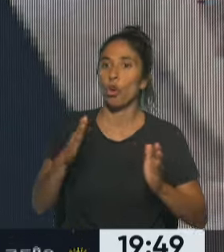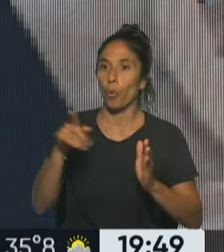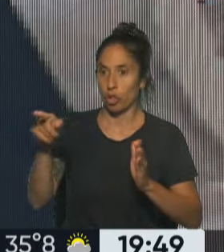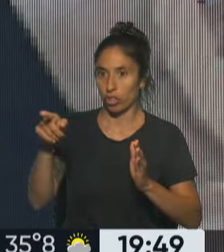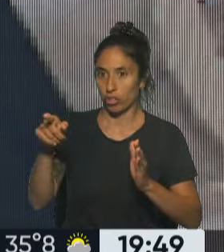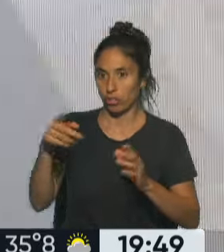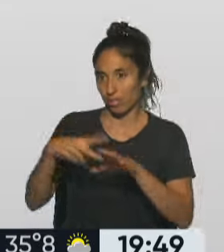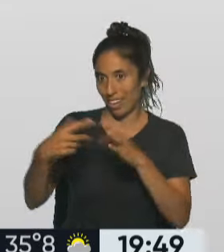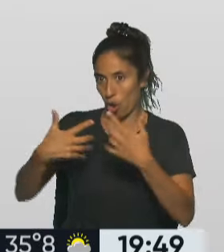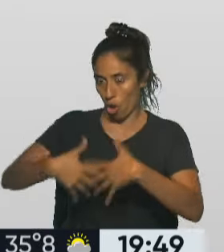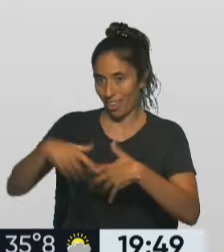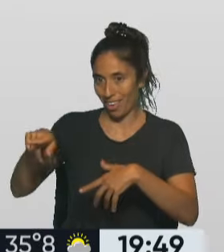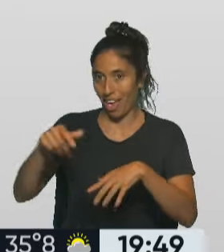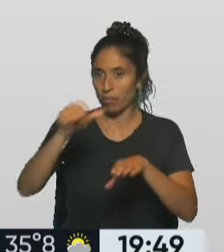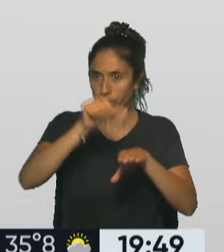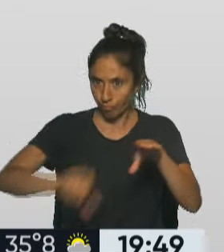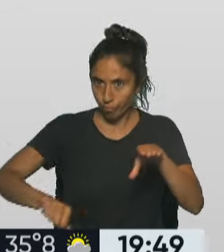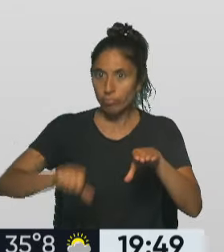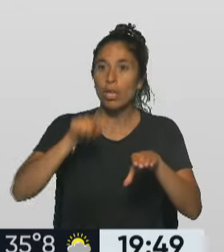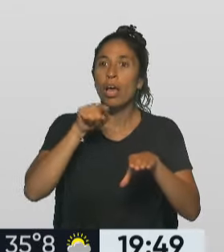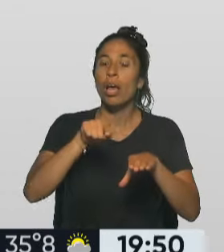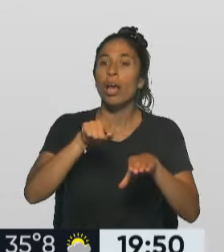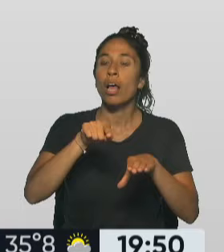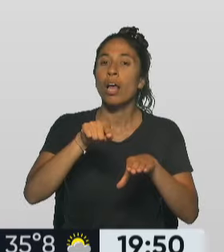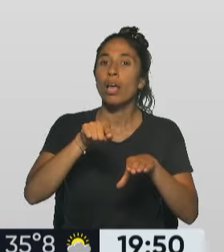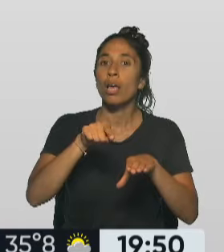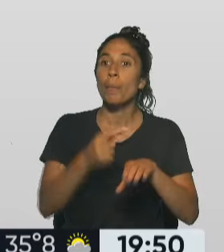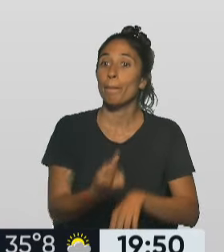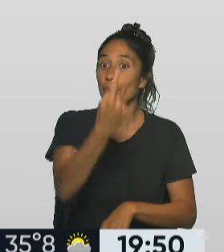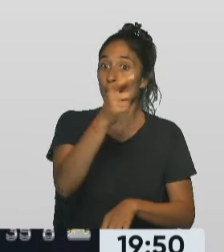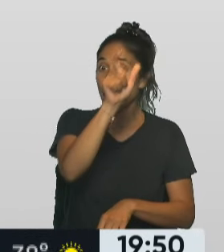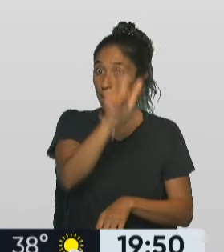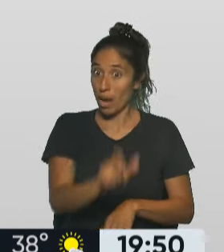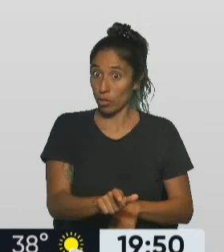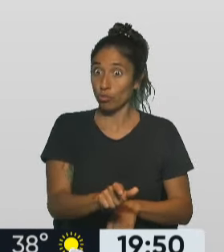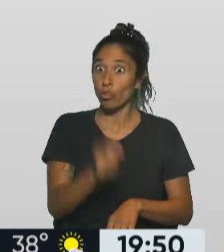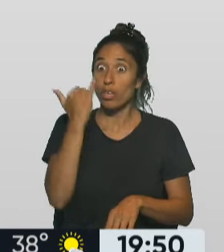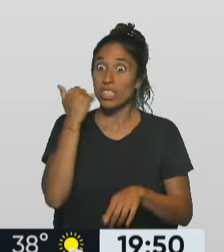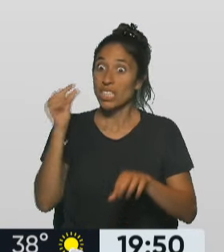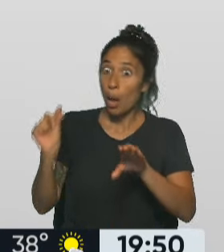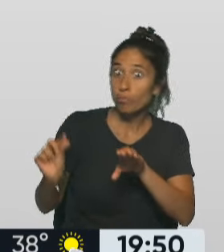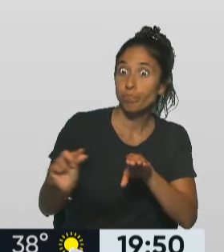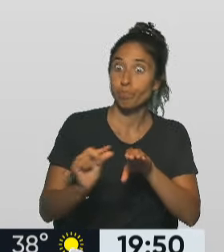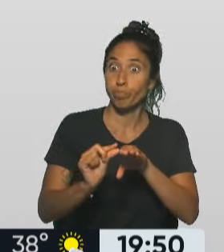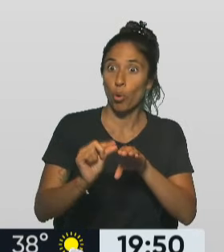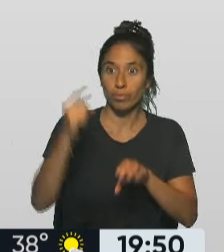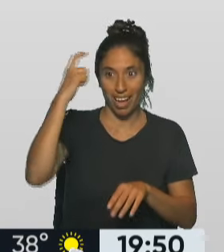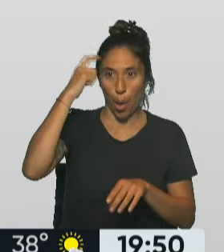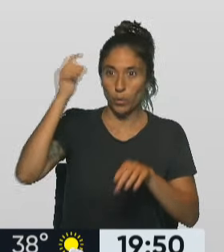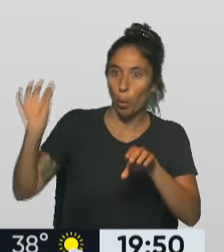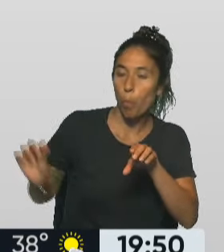podría Este primer humano en recibirlo es enviar pensamientos al celular a una aplicación de